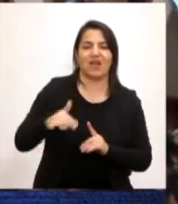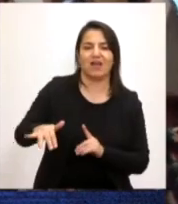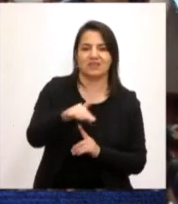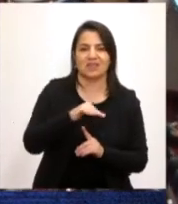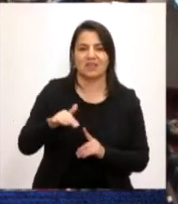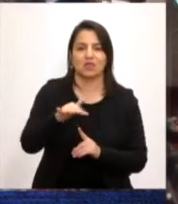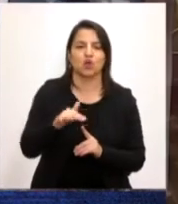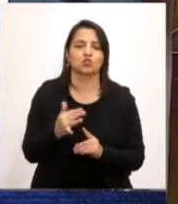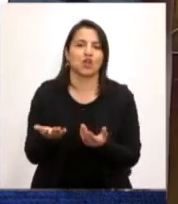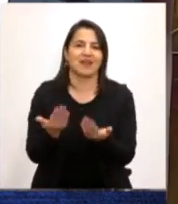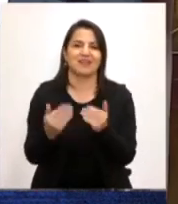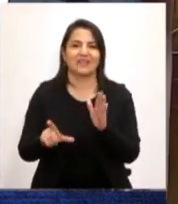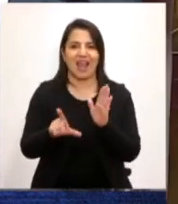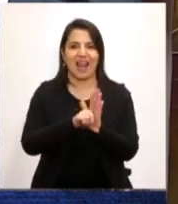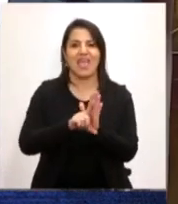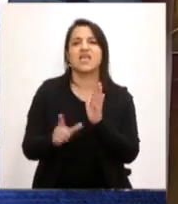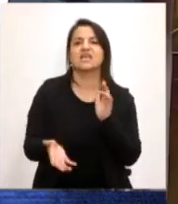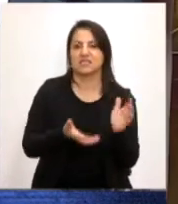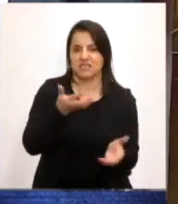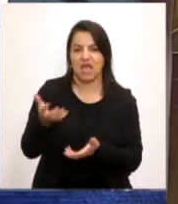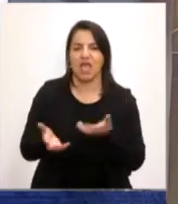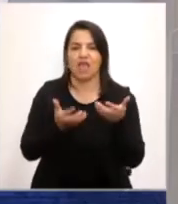como la necesaria ley de incendios.